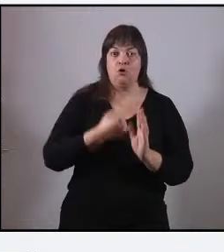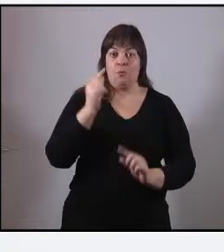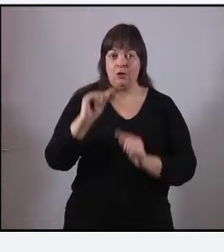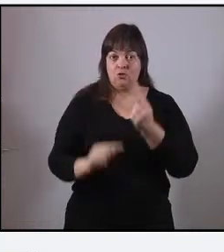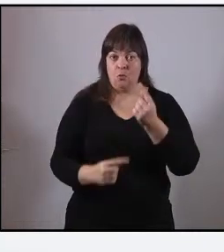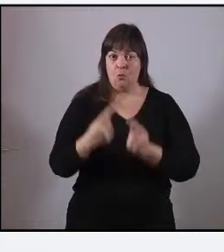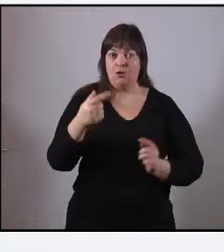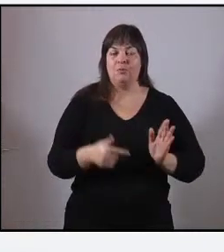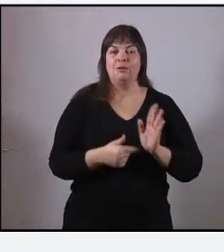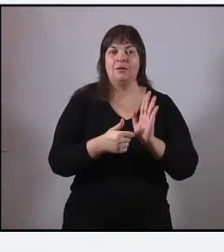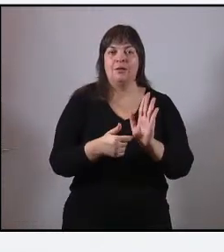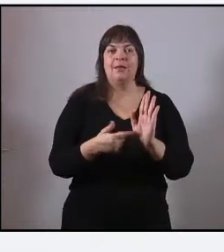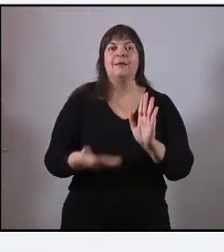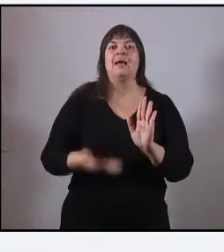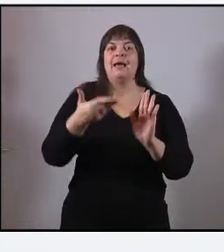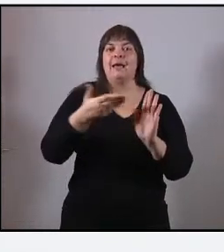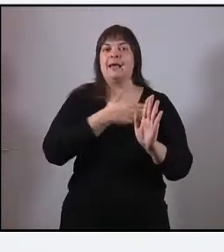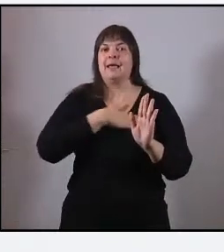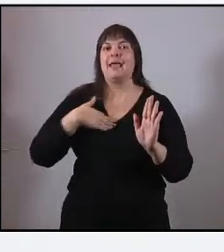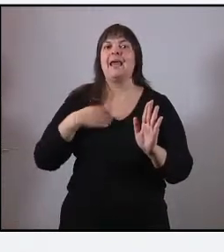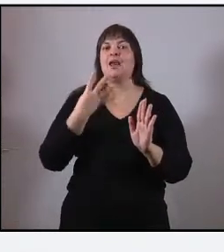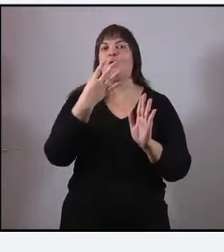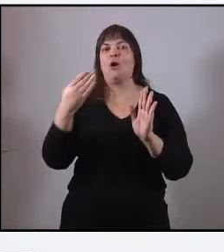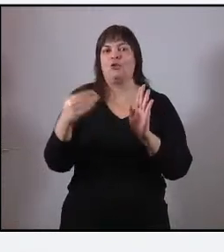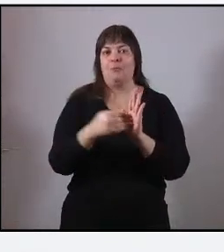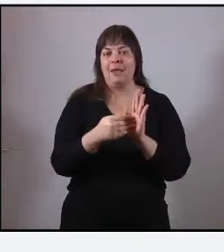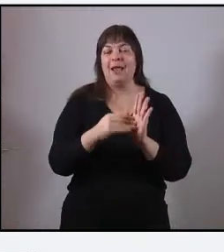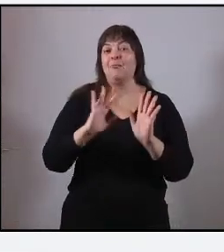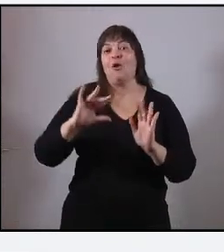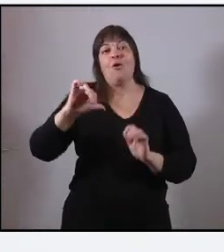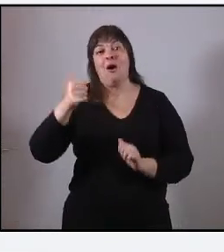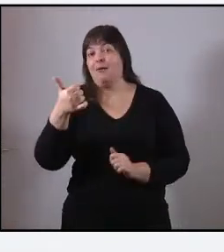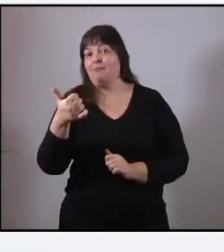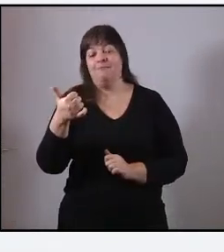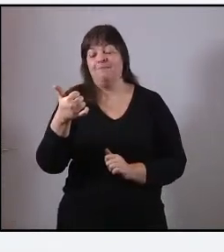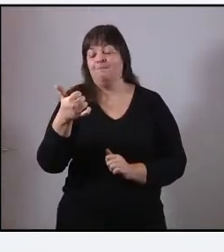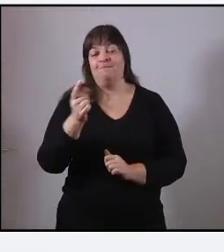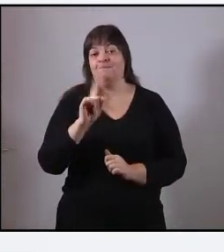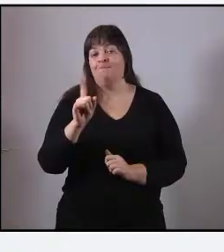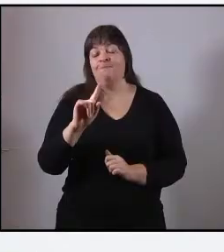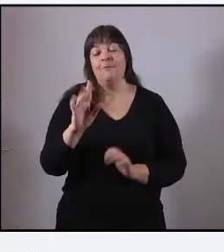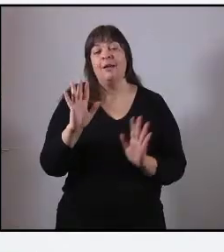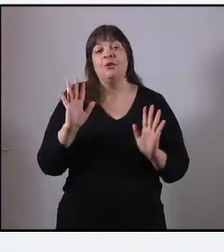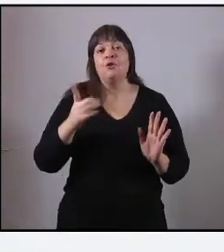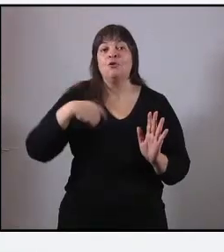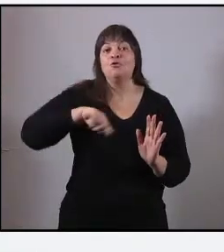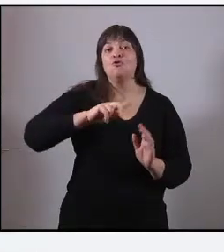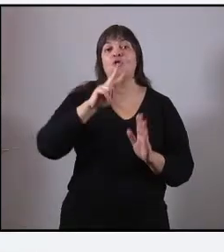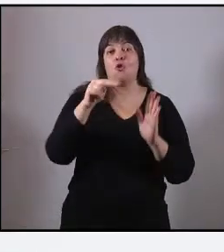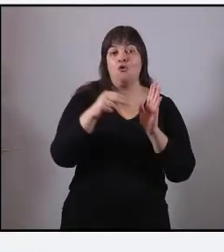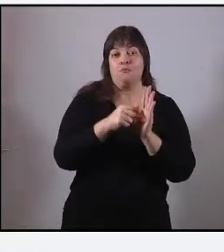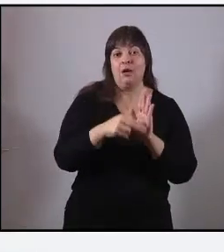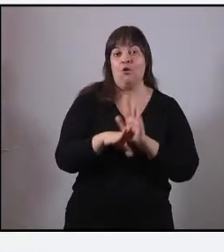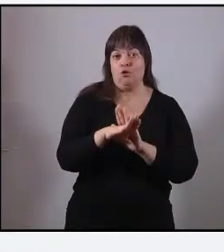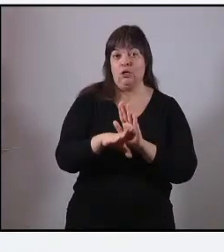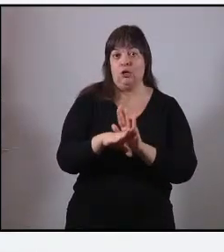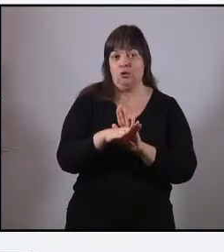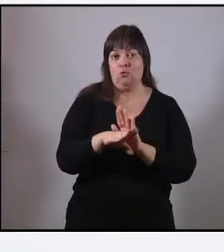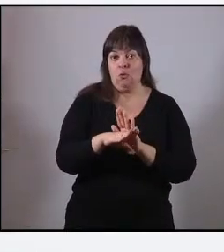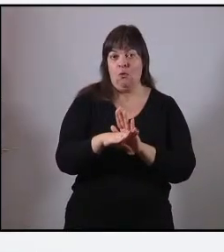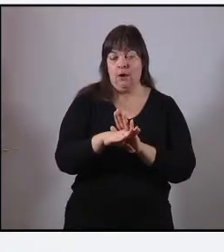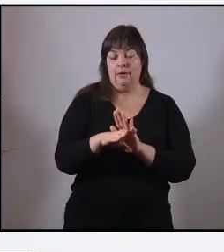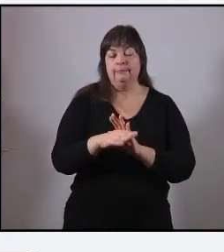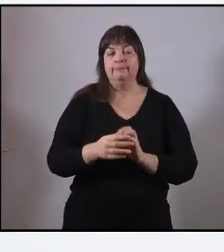presentado se elevaba a los 4.000, pero al no haber sido aprobado ese proyecto, mantenemos esa cantidad de